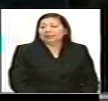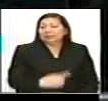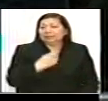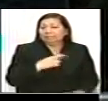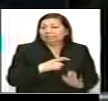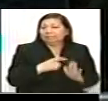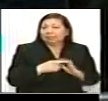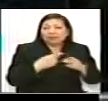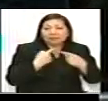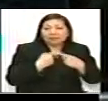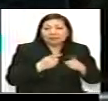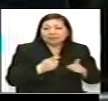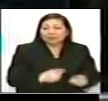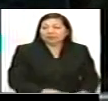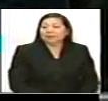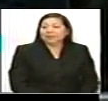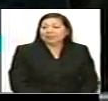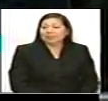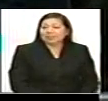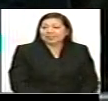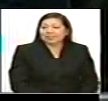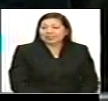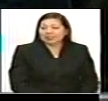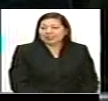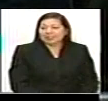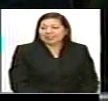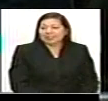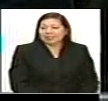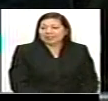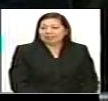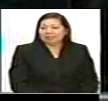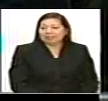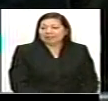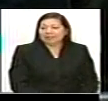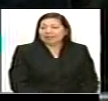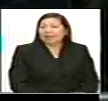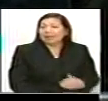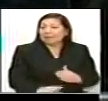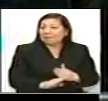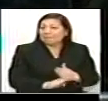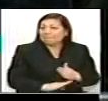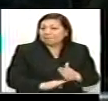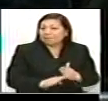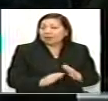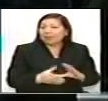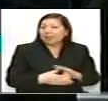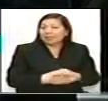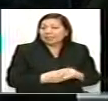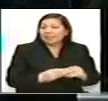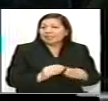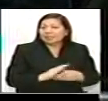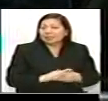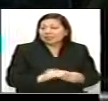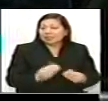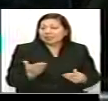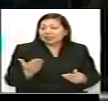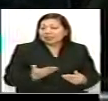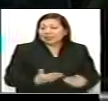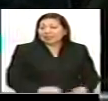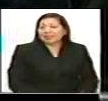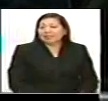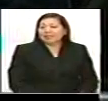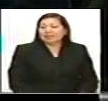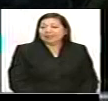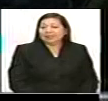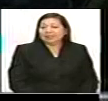una información que se estima en base a la data histórica que se tuvo en un